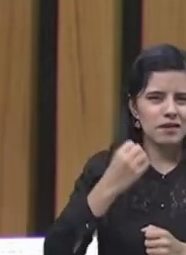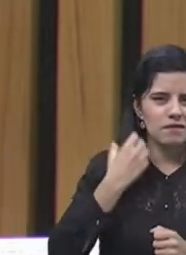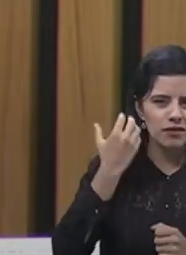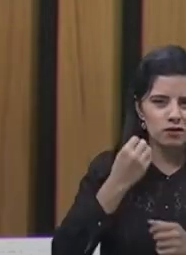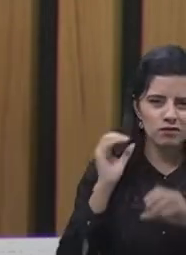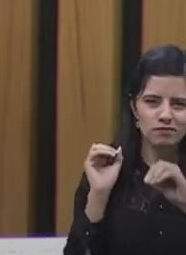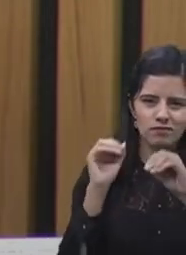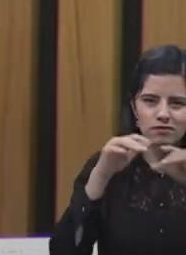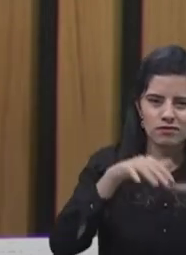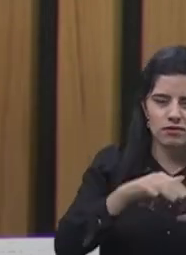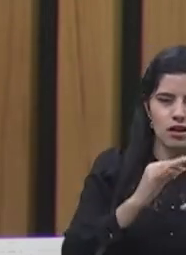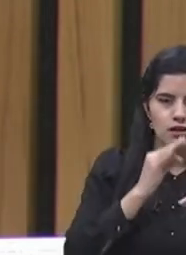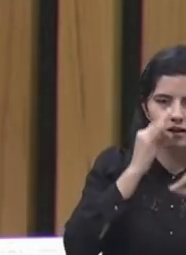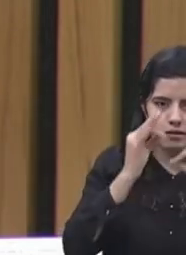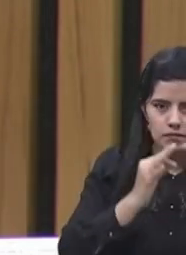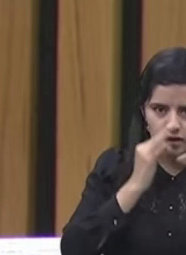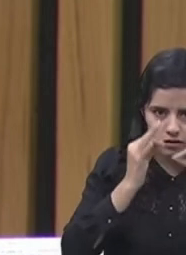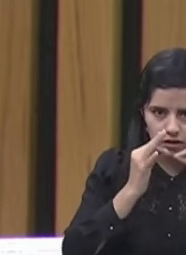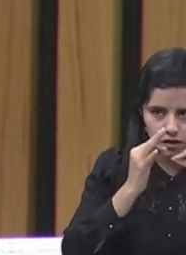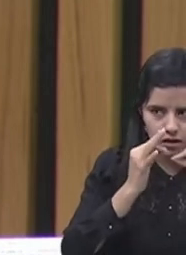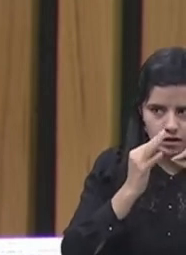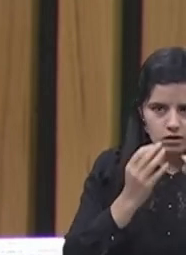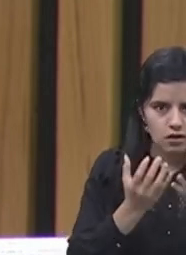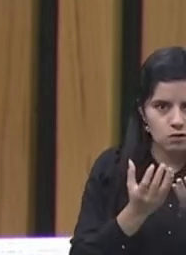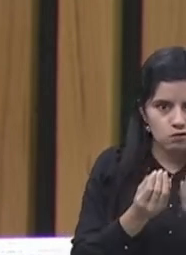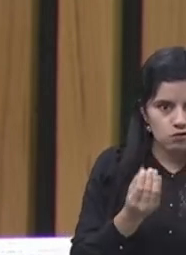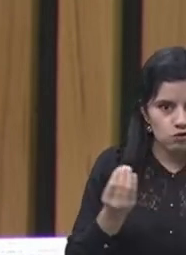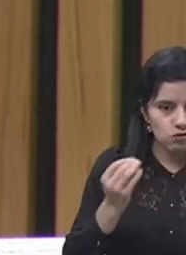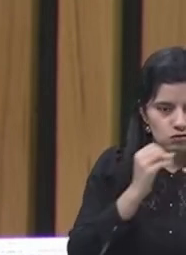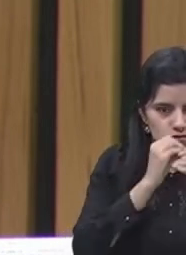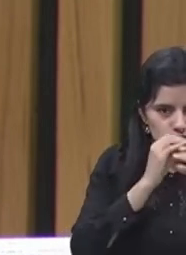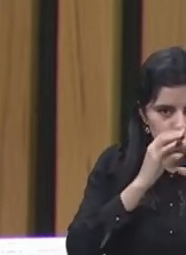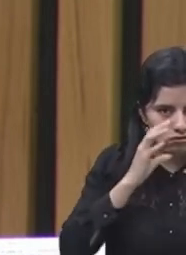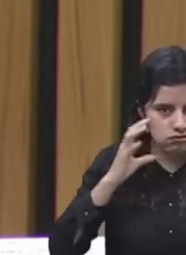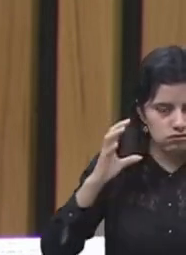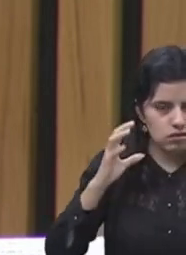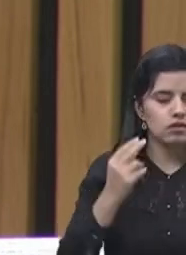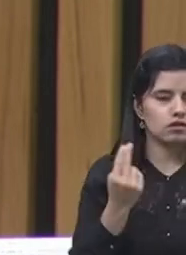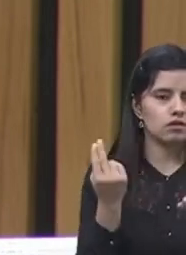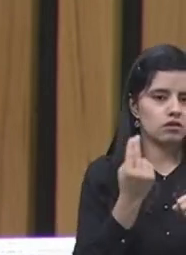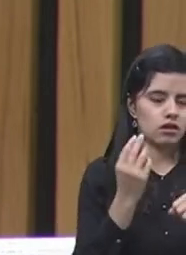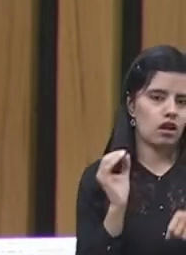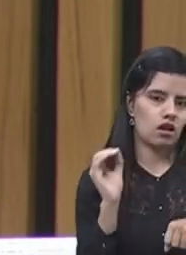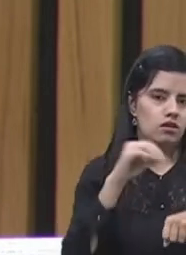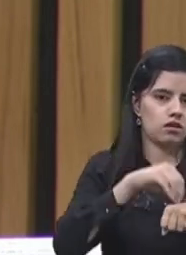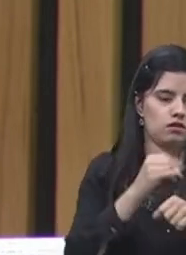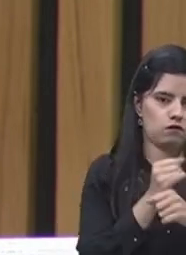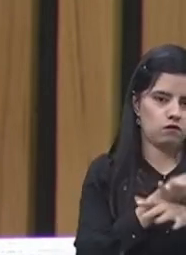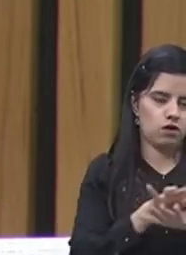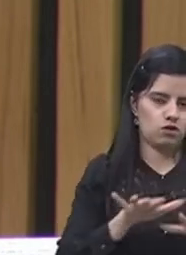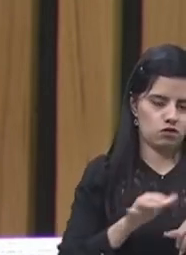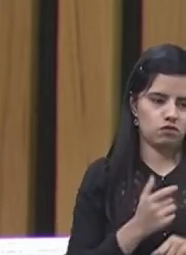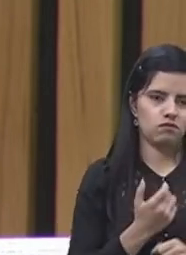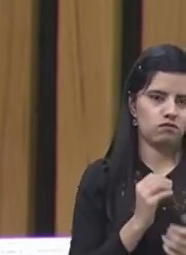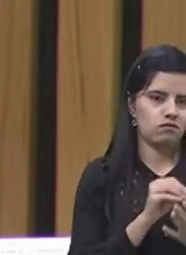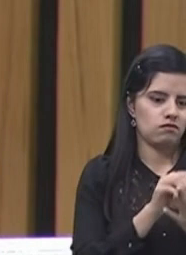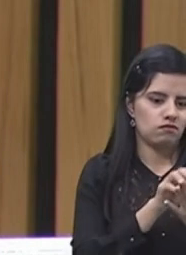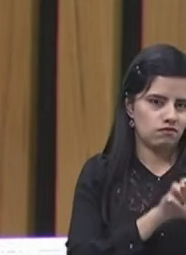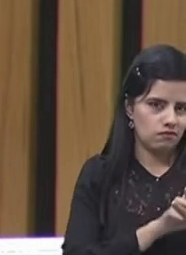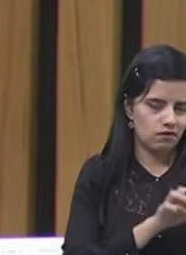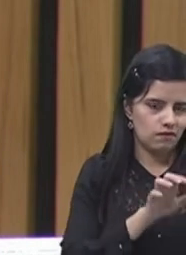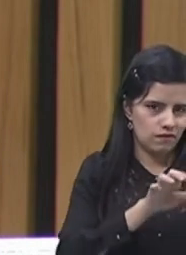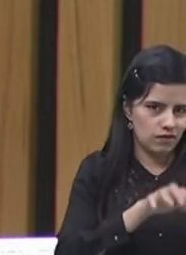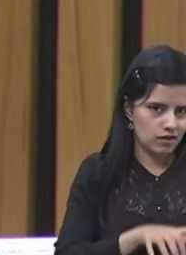cuyos integrantes del Consejo General, pues no han hecho lo requerido por un pueblo